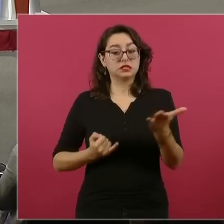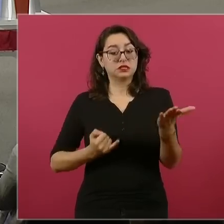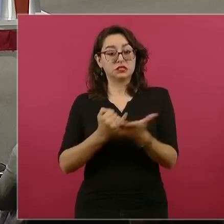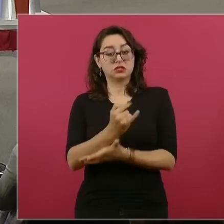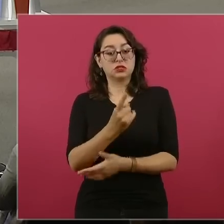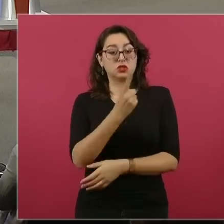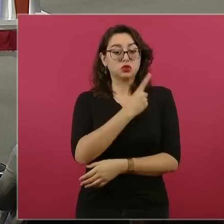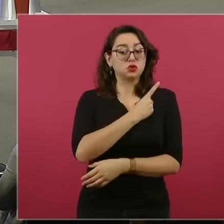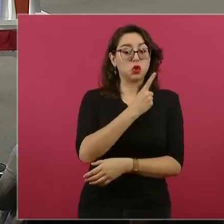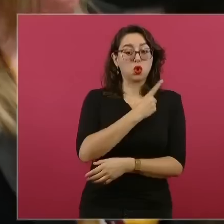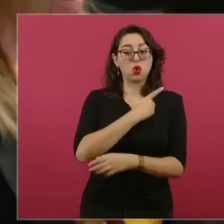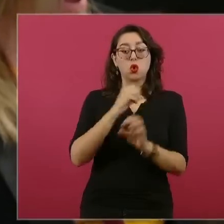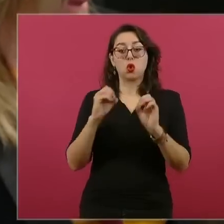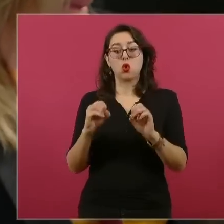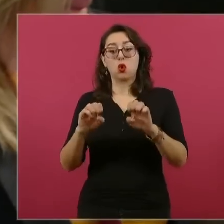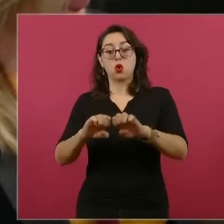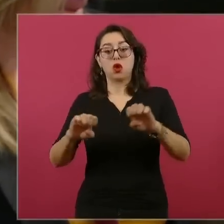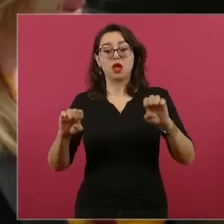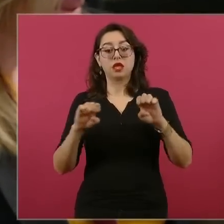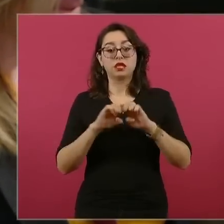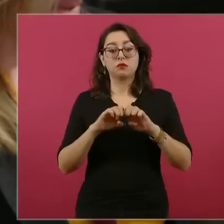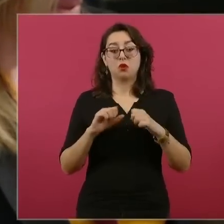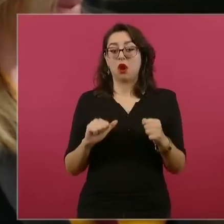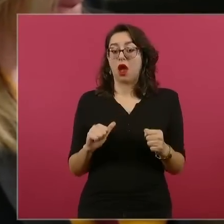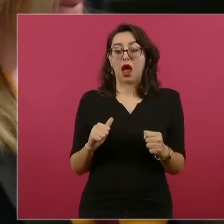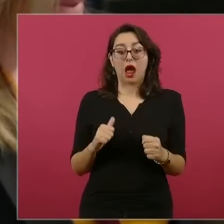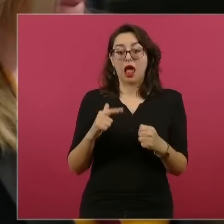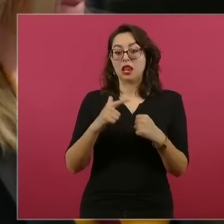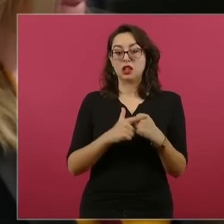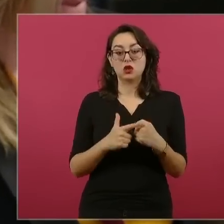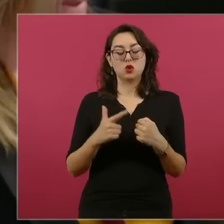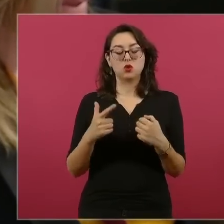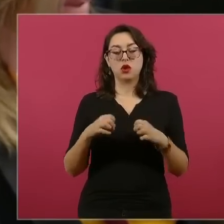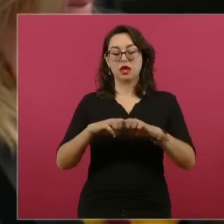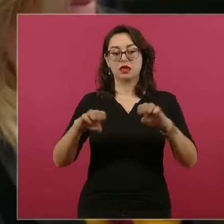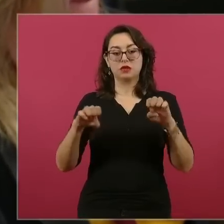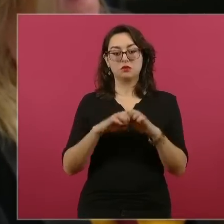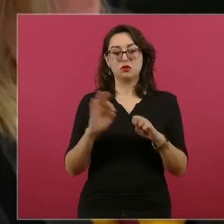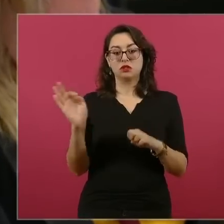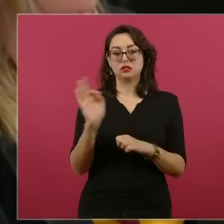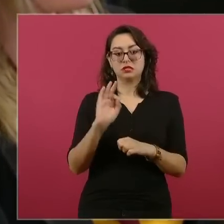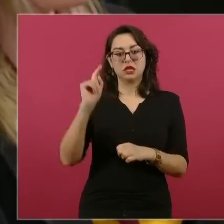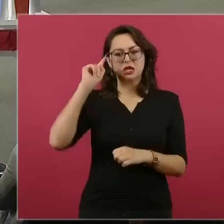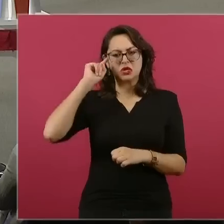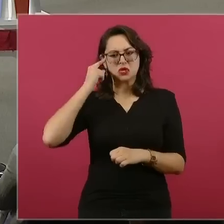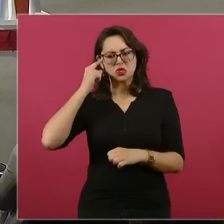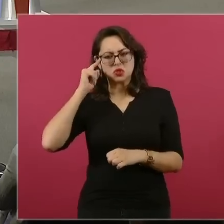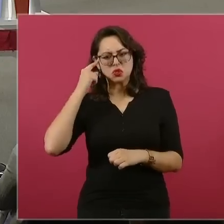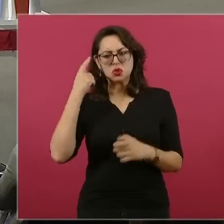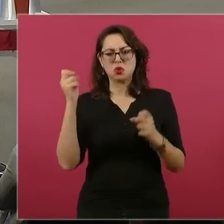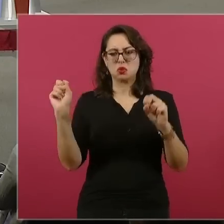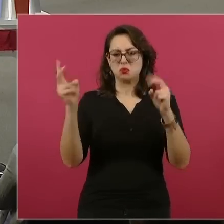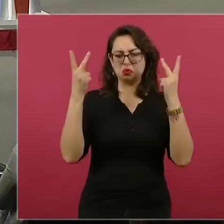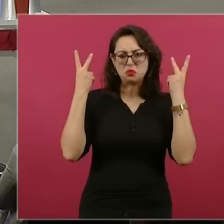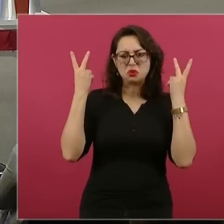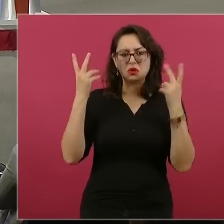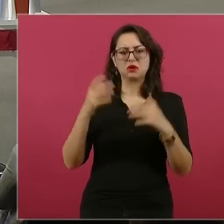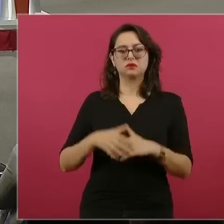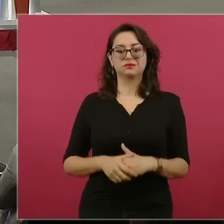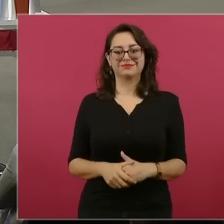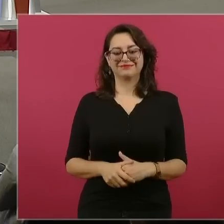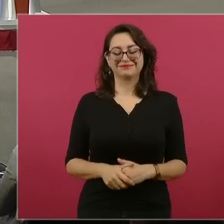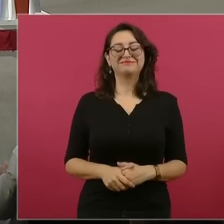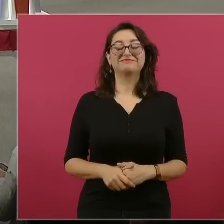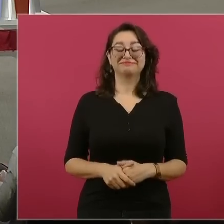equipo de trabajo en una de estas decisiones? ¿Hubo algún enojo, presidente? Sí, me he